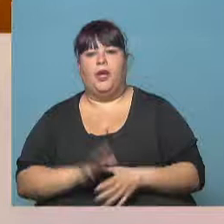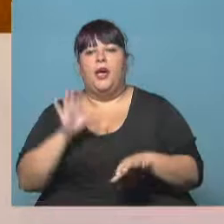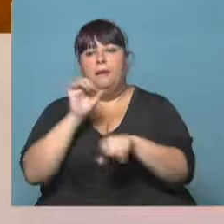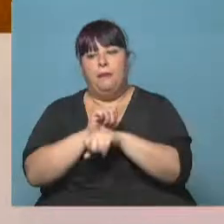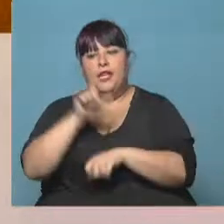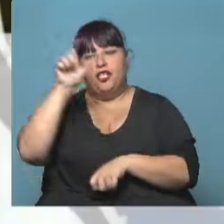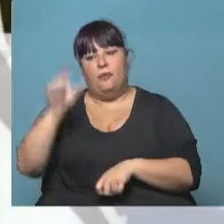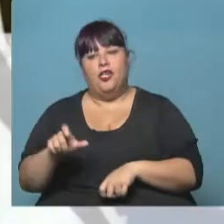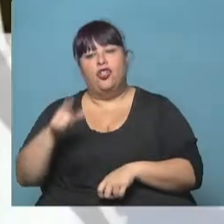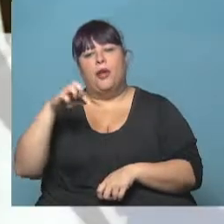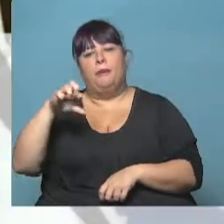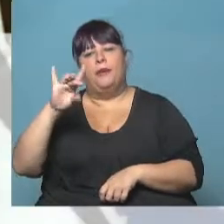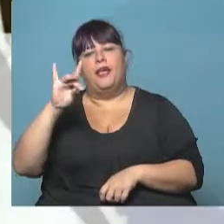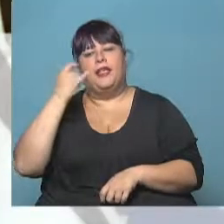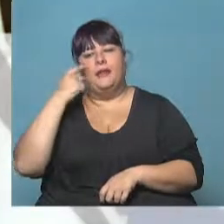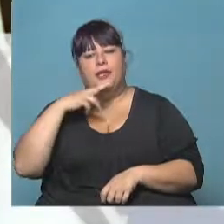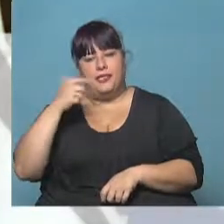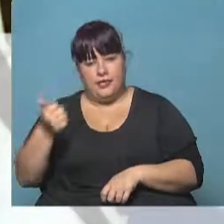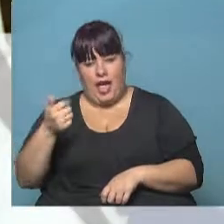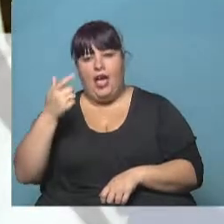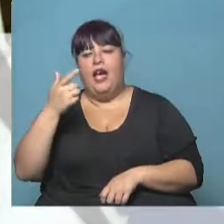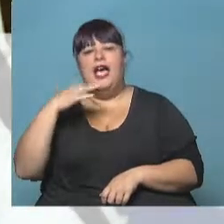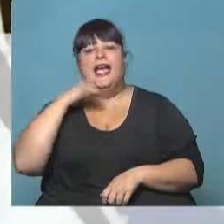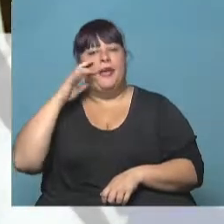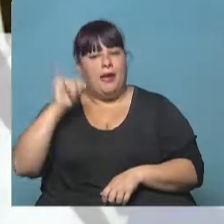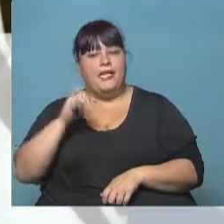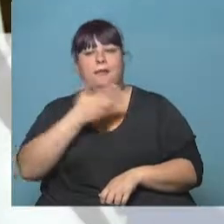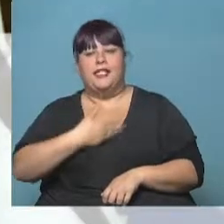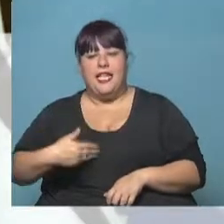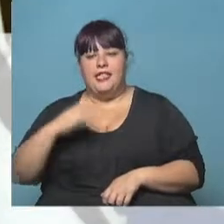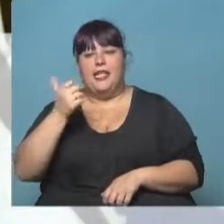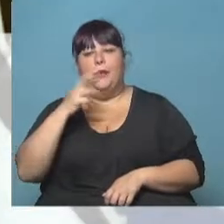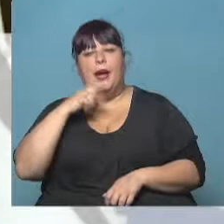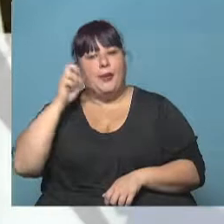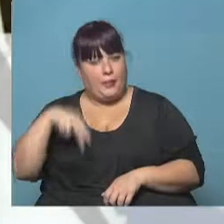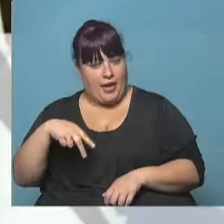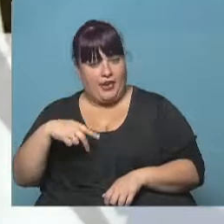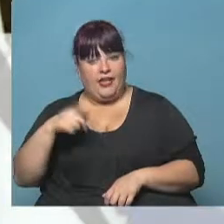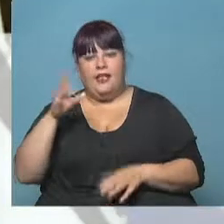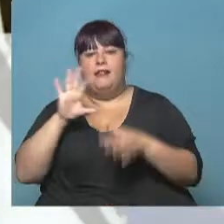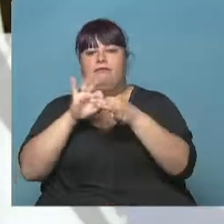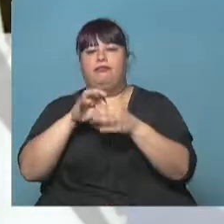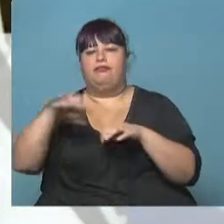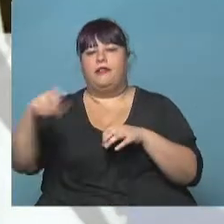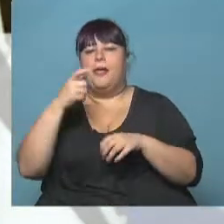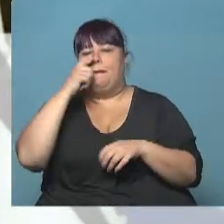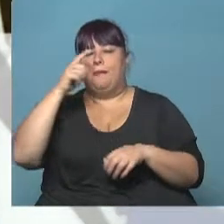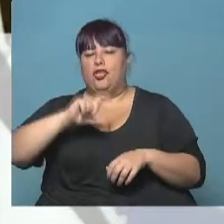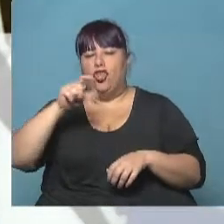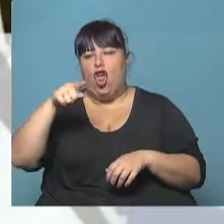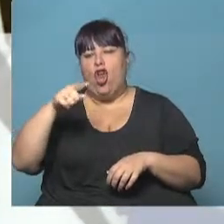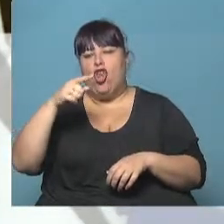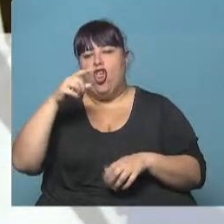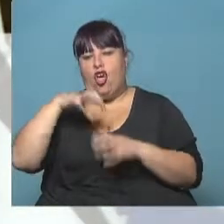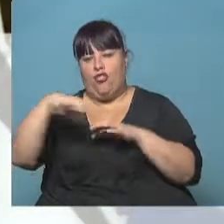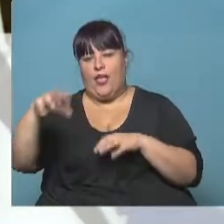Arrestan a funcionario de PDVSA. Francisco Jiménez, presidente Bariven, filial de la petrolera estatal venezolana,